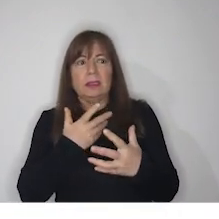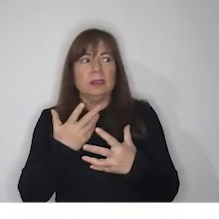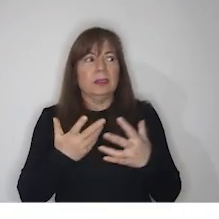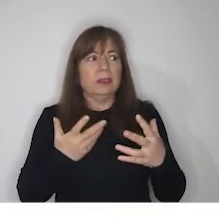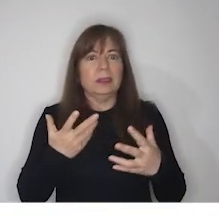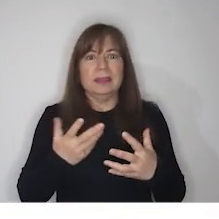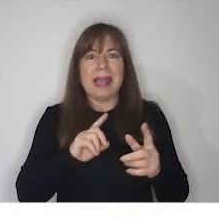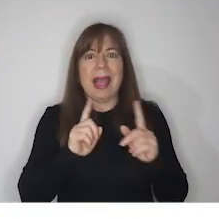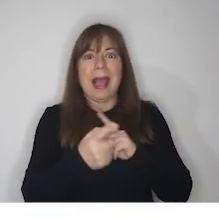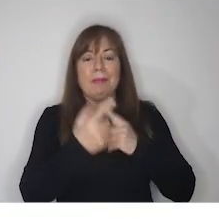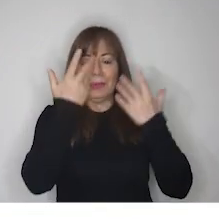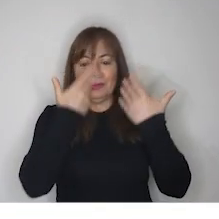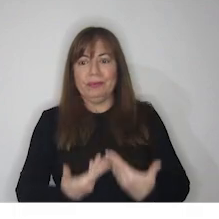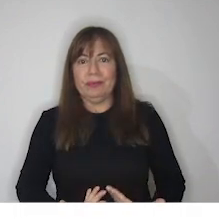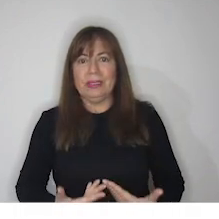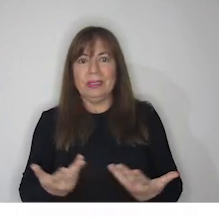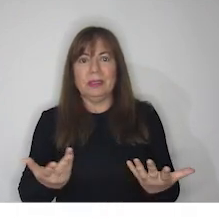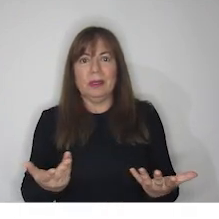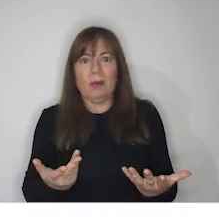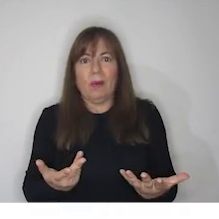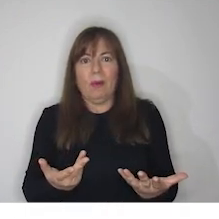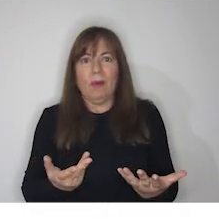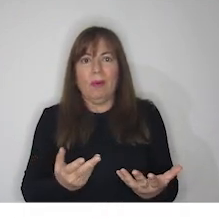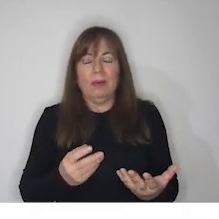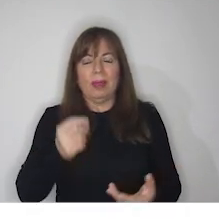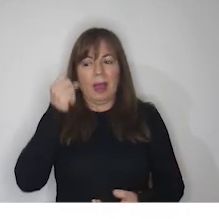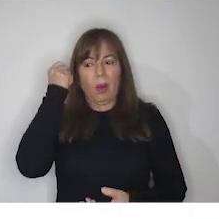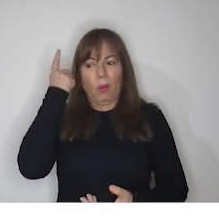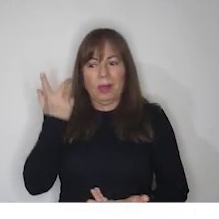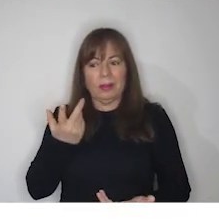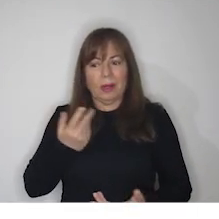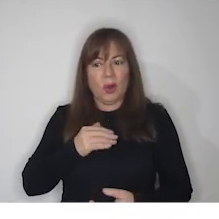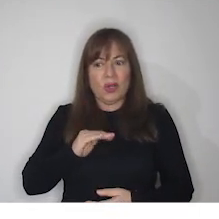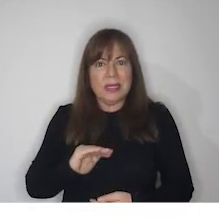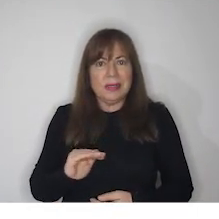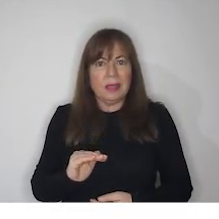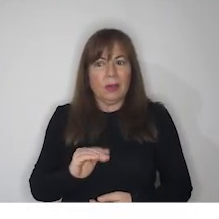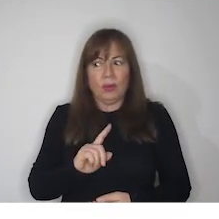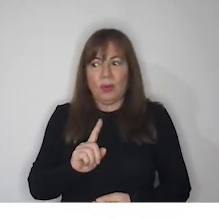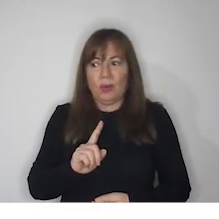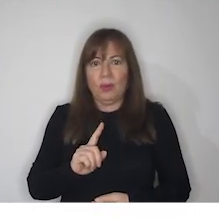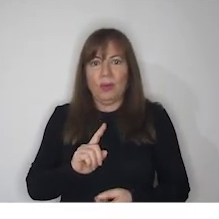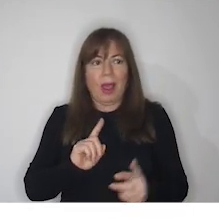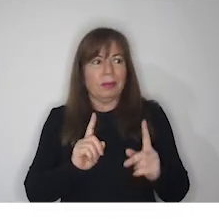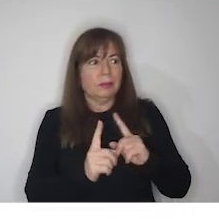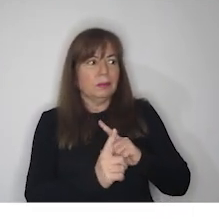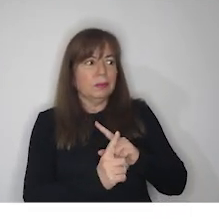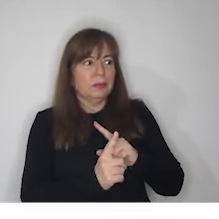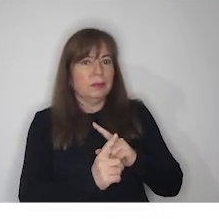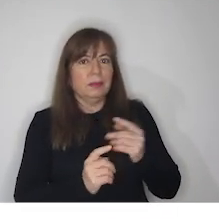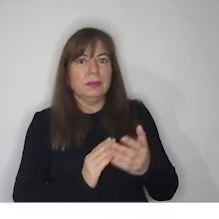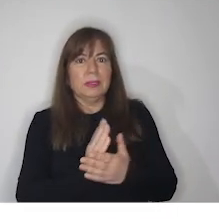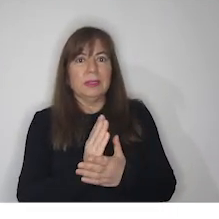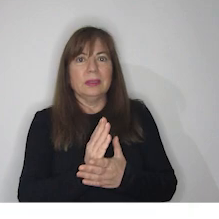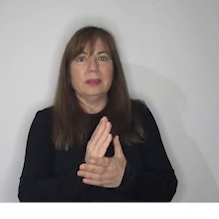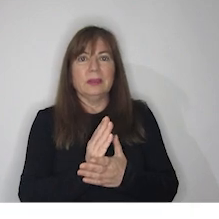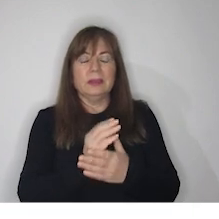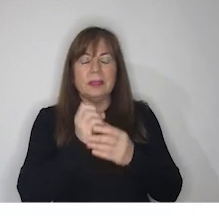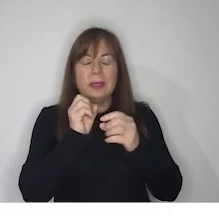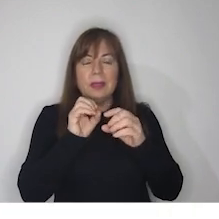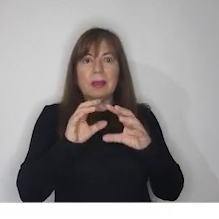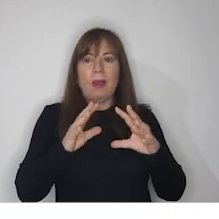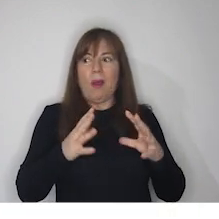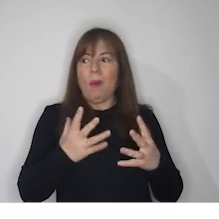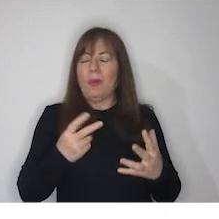muy notorios, te das cuenta que ya no eres una niña o niñe, probablemente comience tu despertar sexual, lo que es totalmente